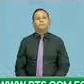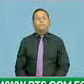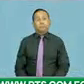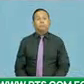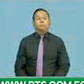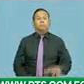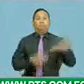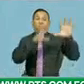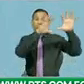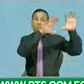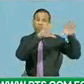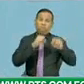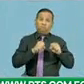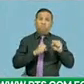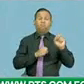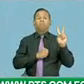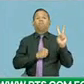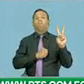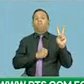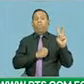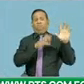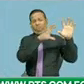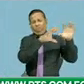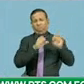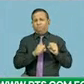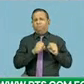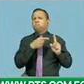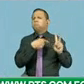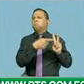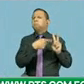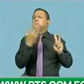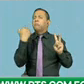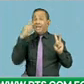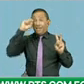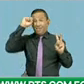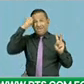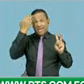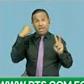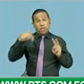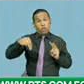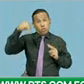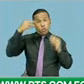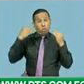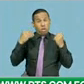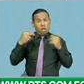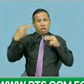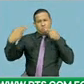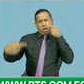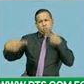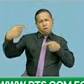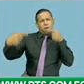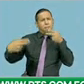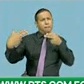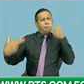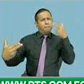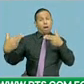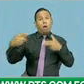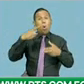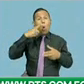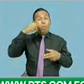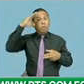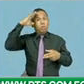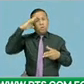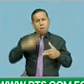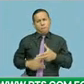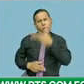capturan a dos de los supuestos implicados en la balacera registrada en el norte de Guayaquil que dejó como saldo a un policía herido. Los detenidos